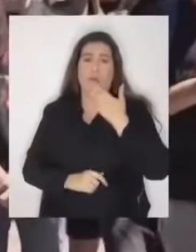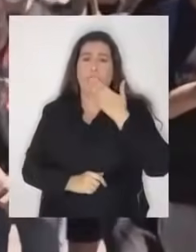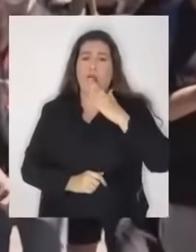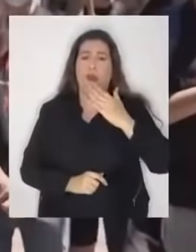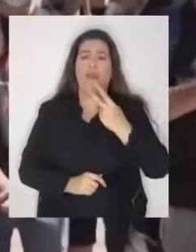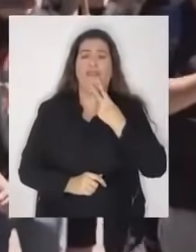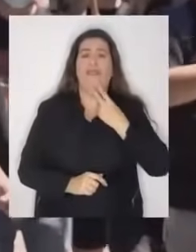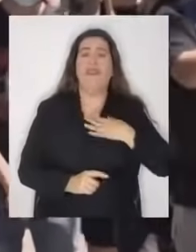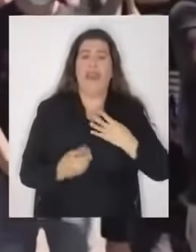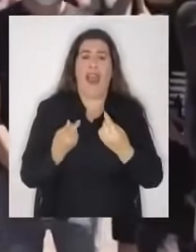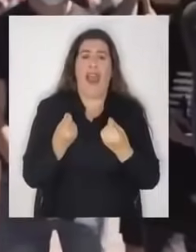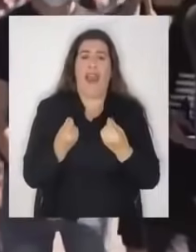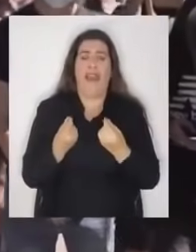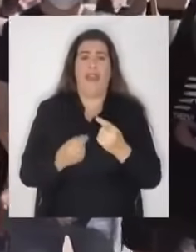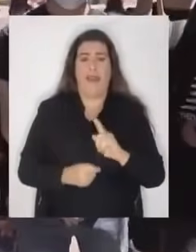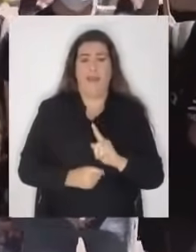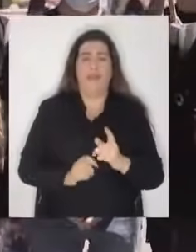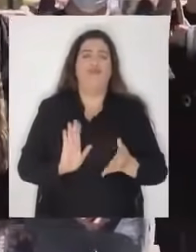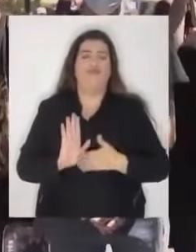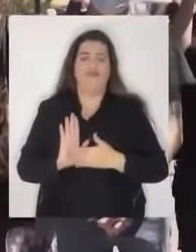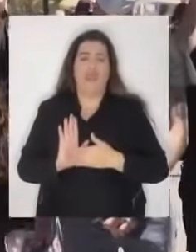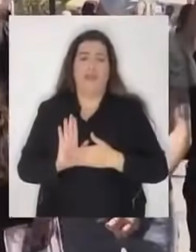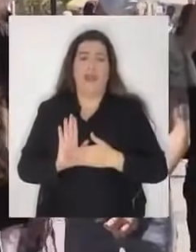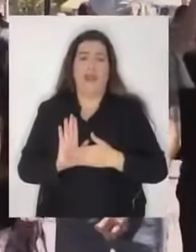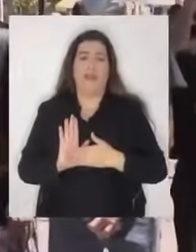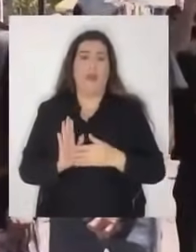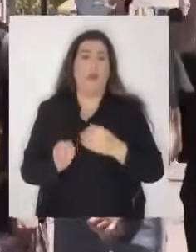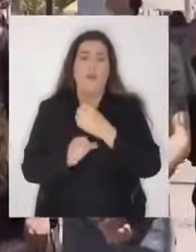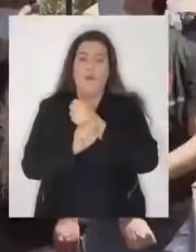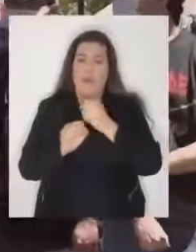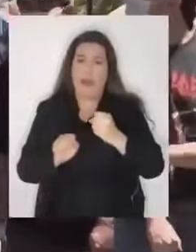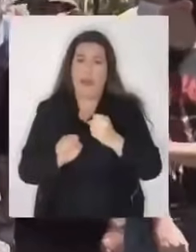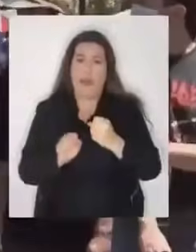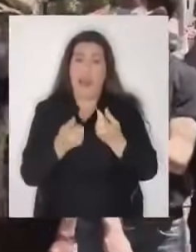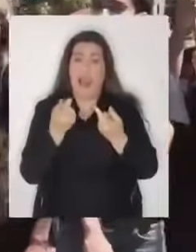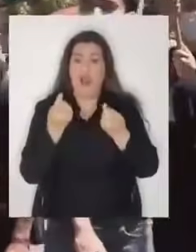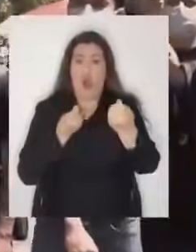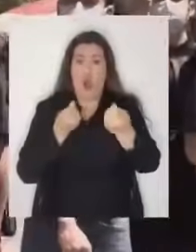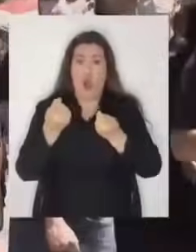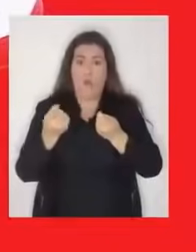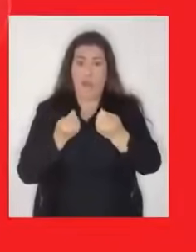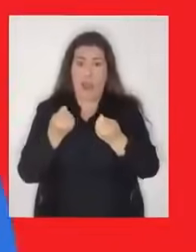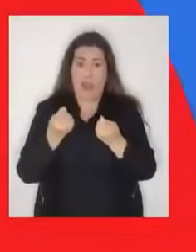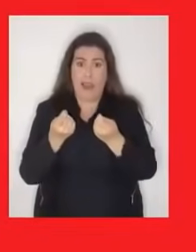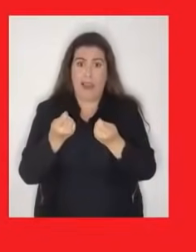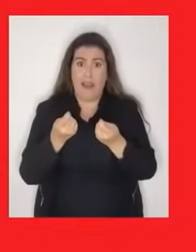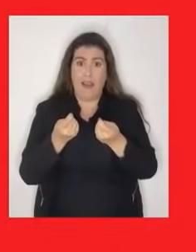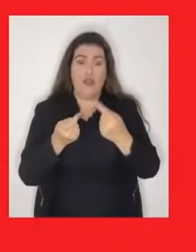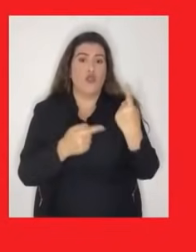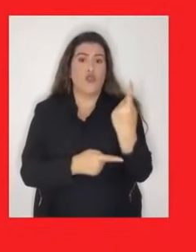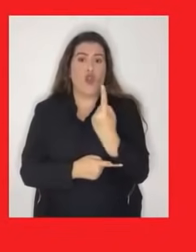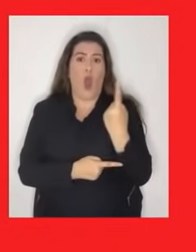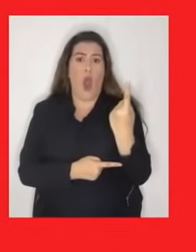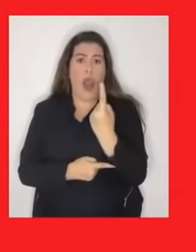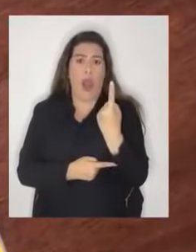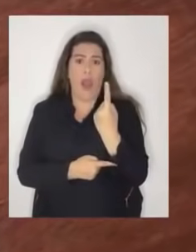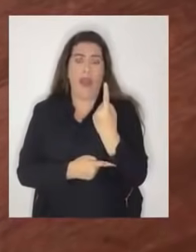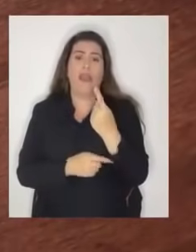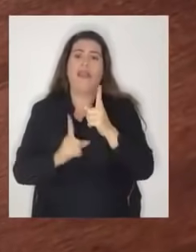eso demuestra que no puede existir una economía que pueda ser manejada sin la intervención del